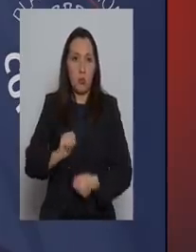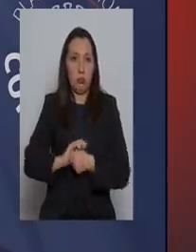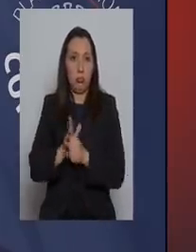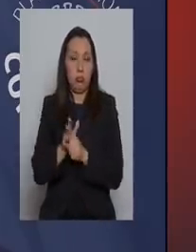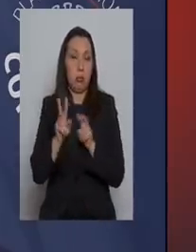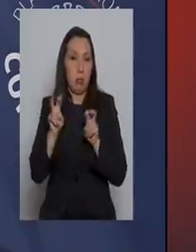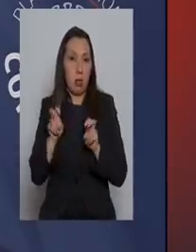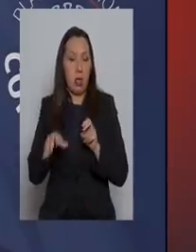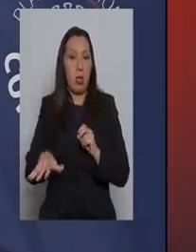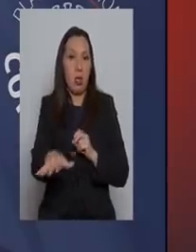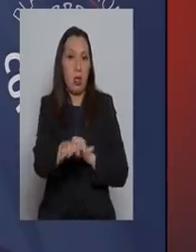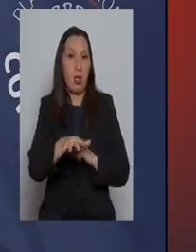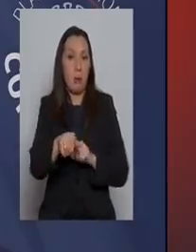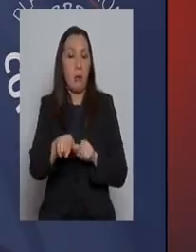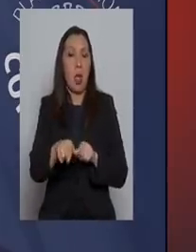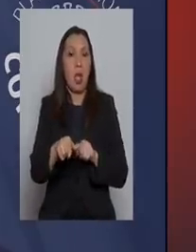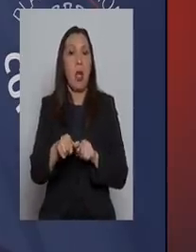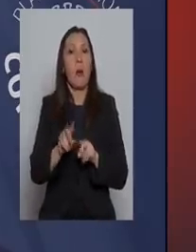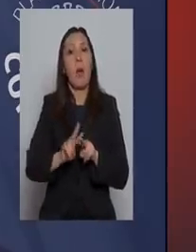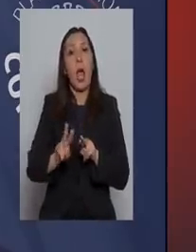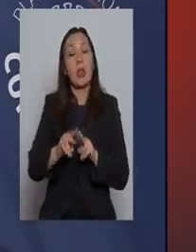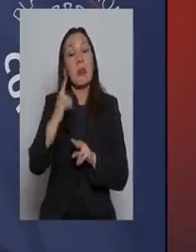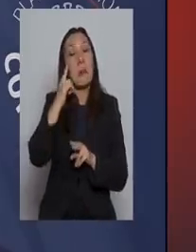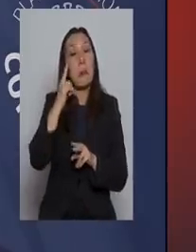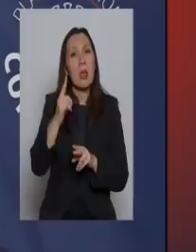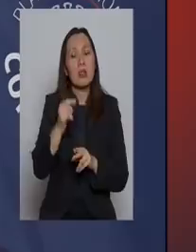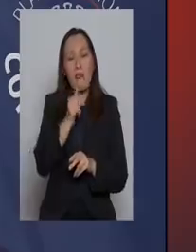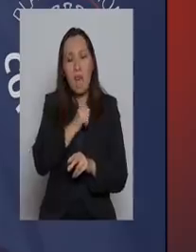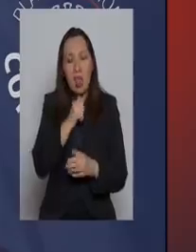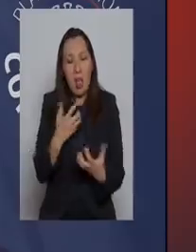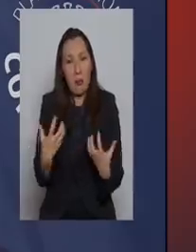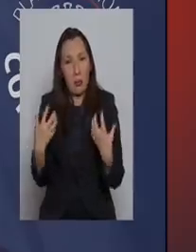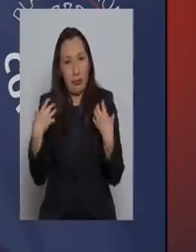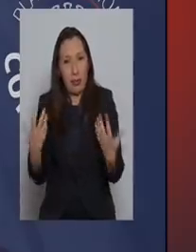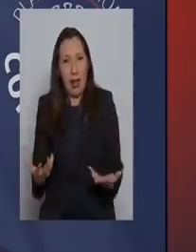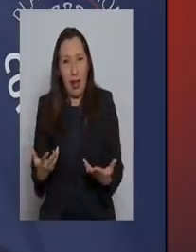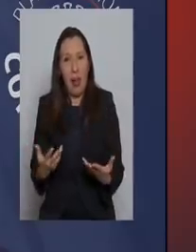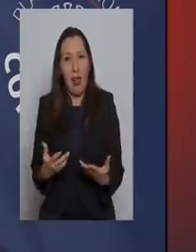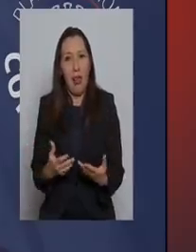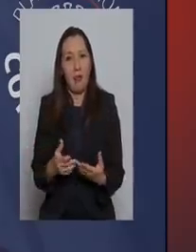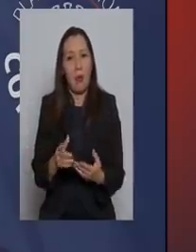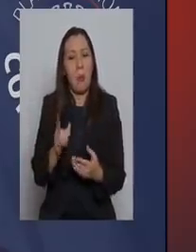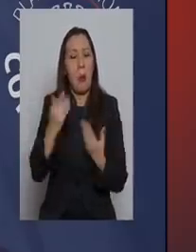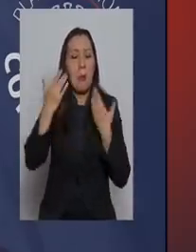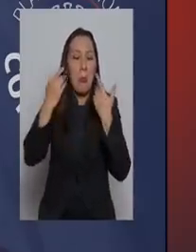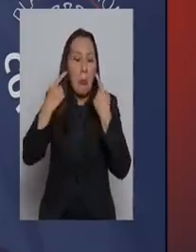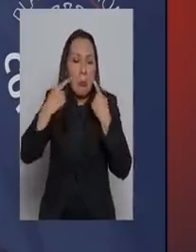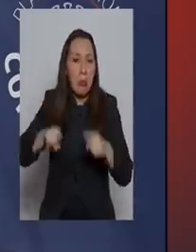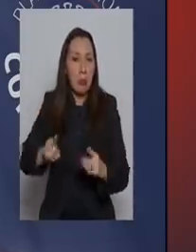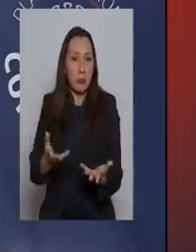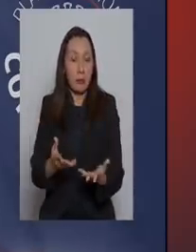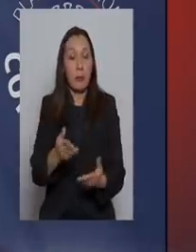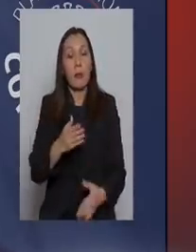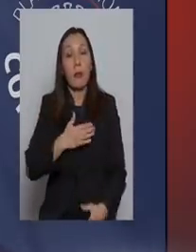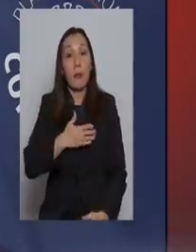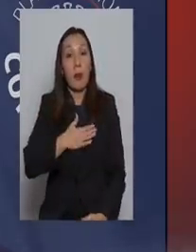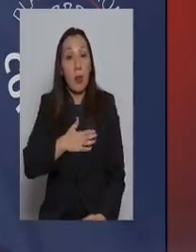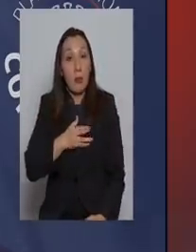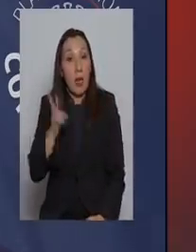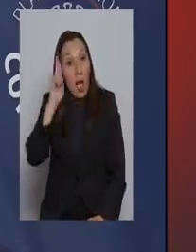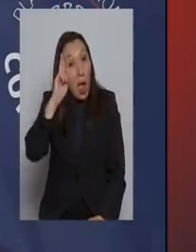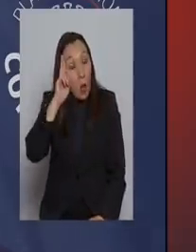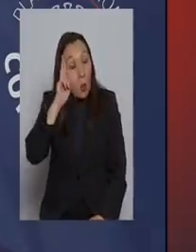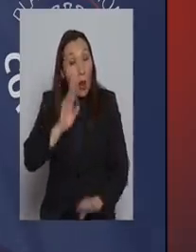a consecuencia de este gesto tan irresponsable y desaprensivo. Queremos recordar